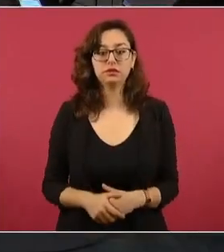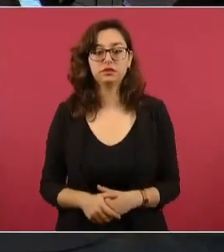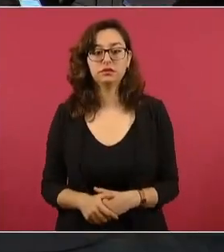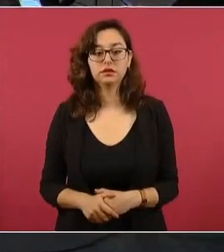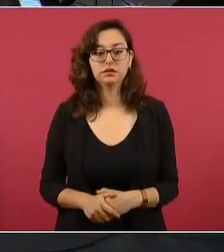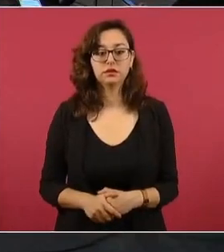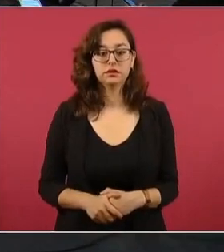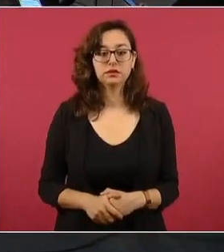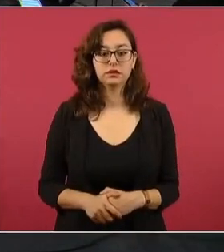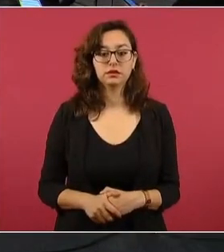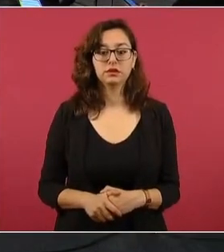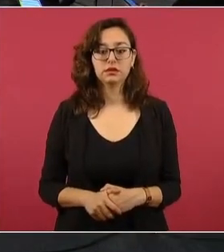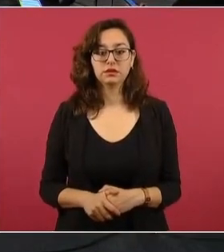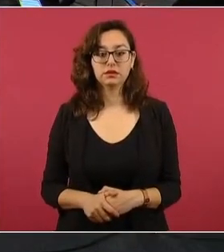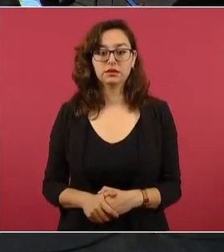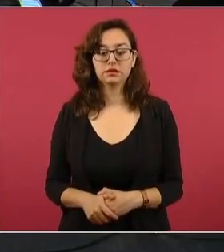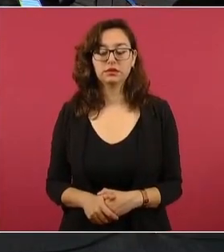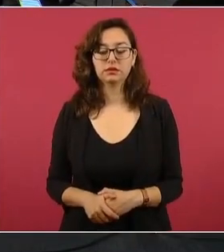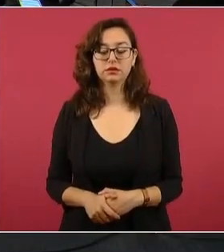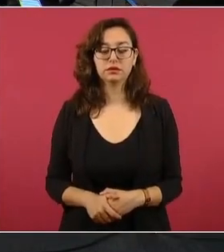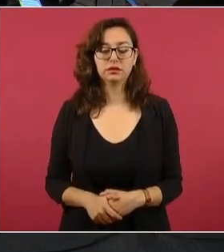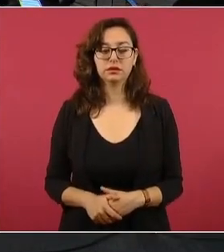Sí.